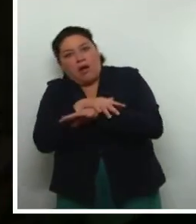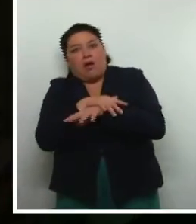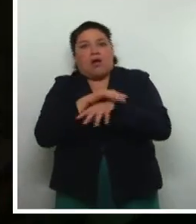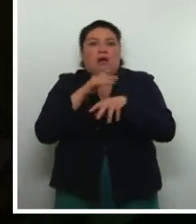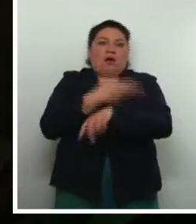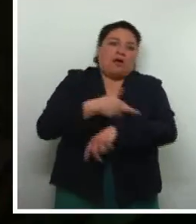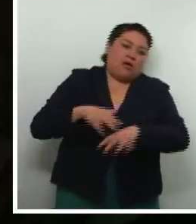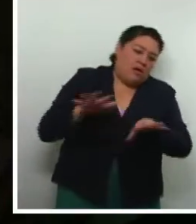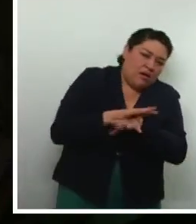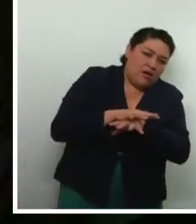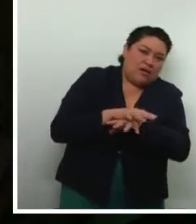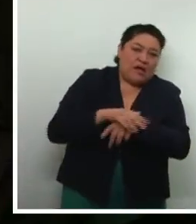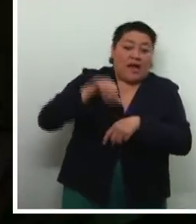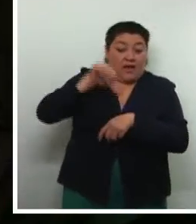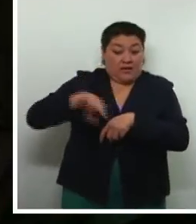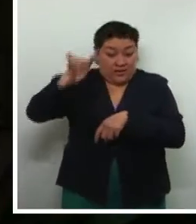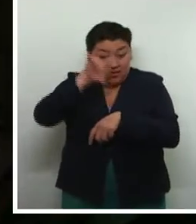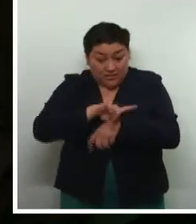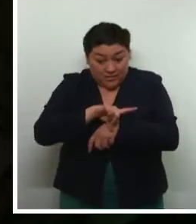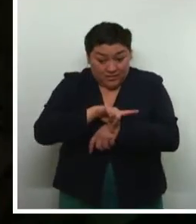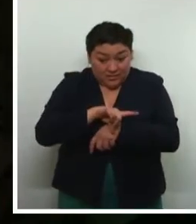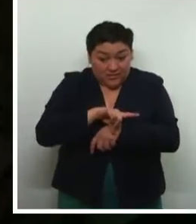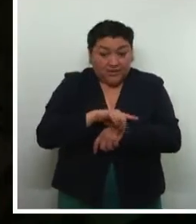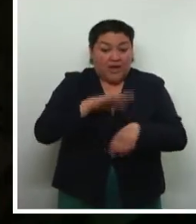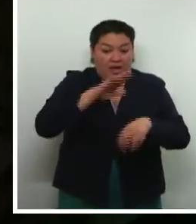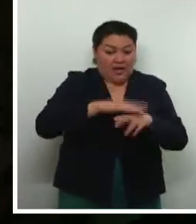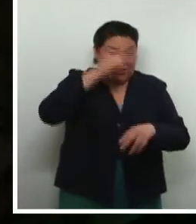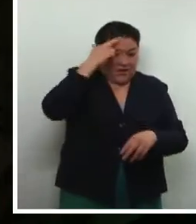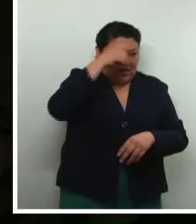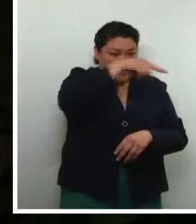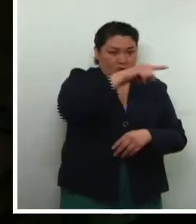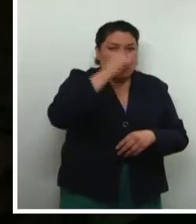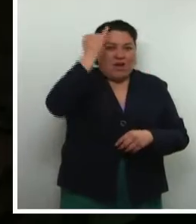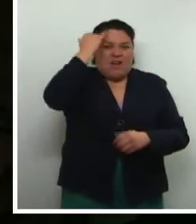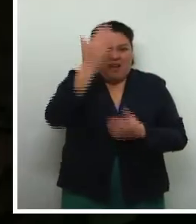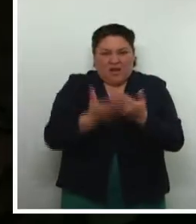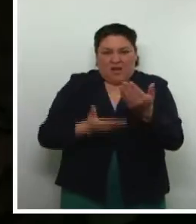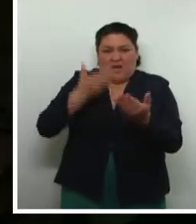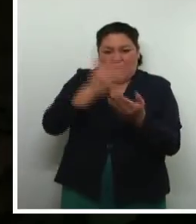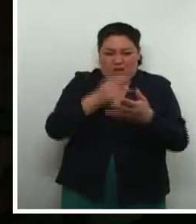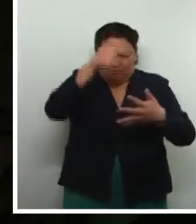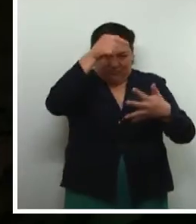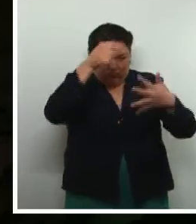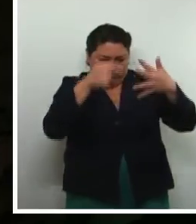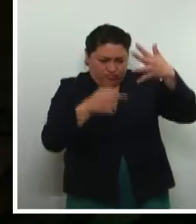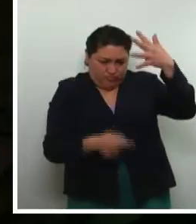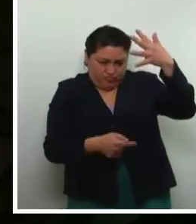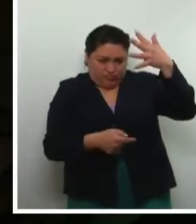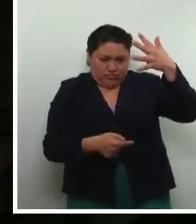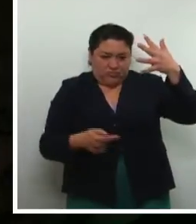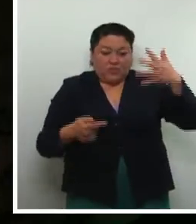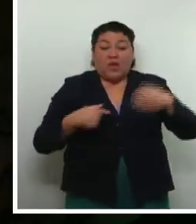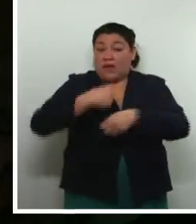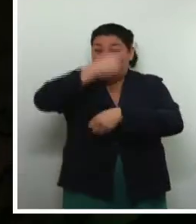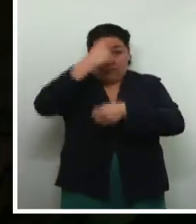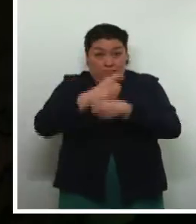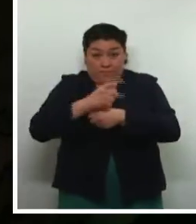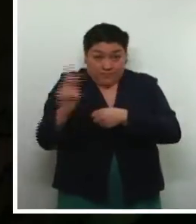usando. Hoy la megareserva fue sometida a votación al